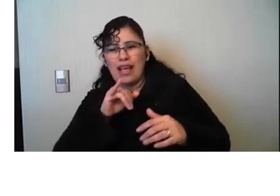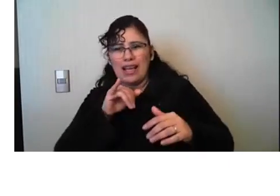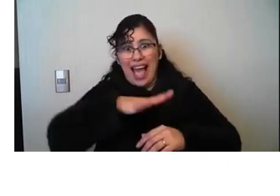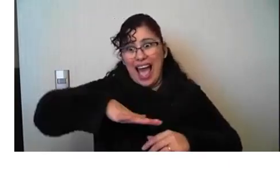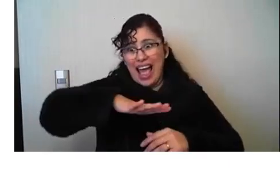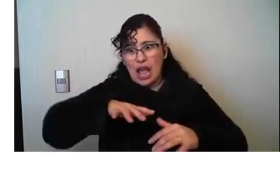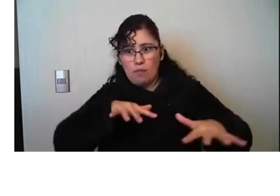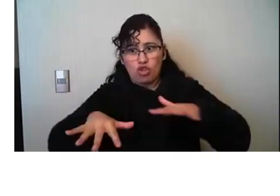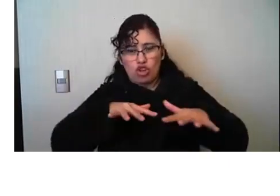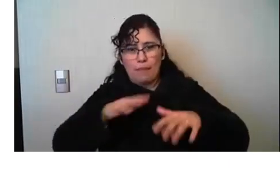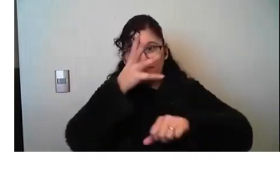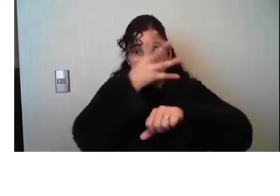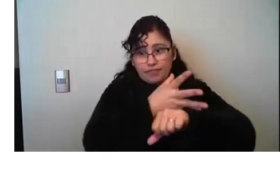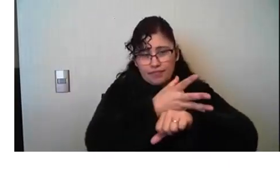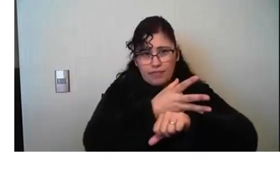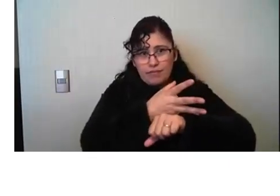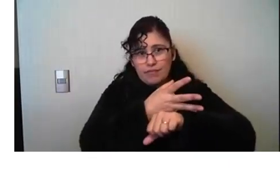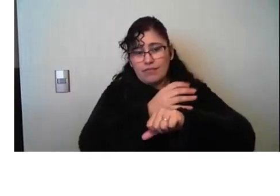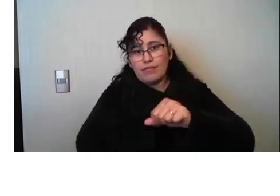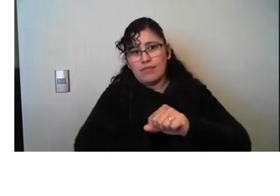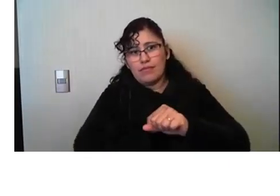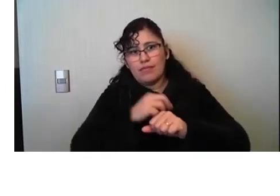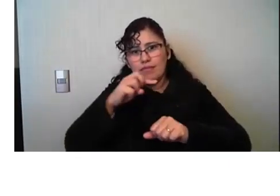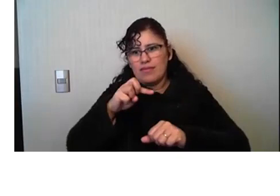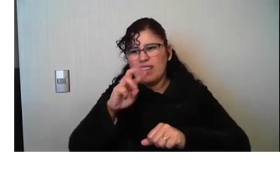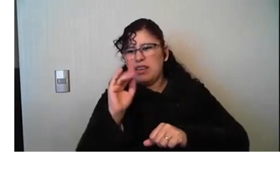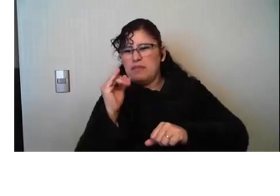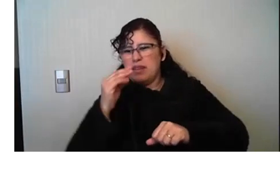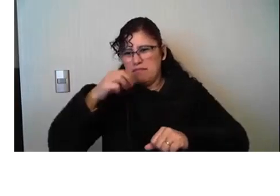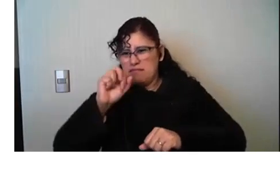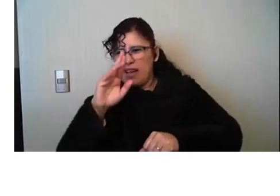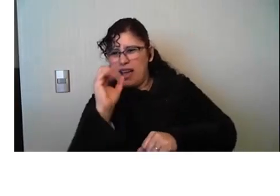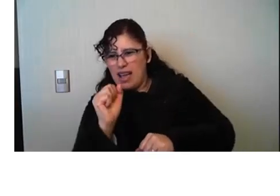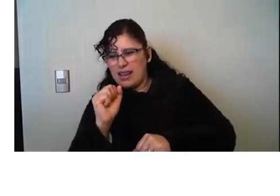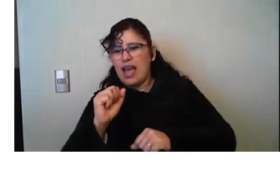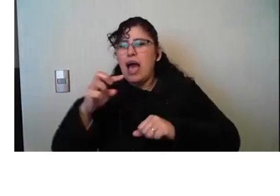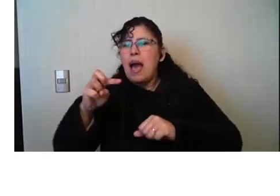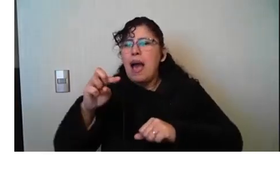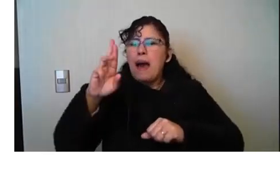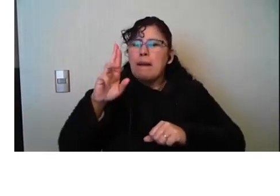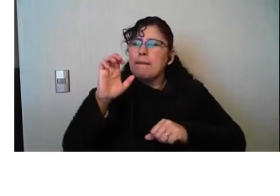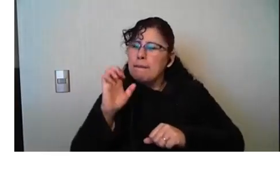que hay áreas motoras primarias, áreas motoras premotoras, suplementarias